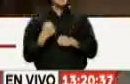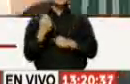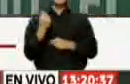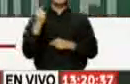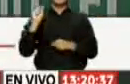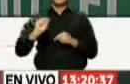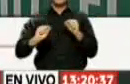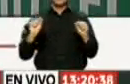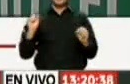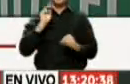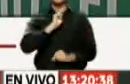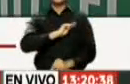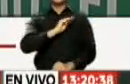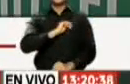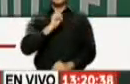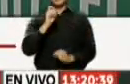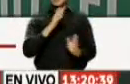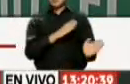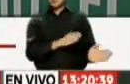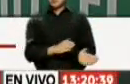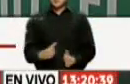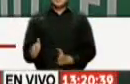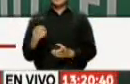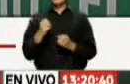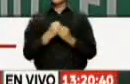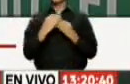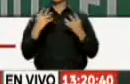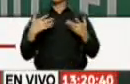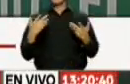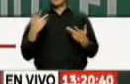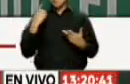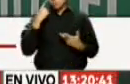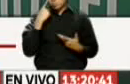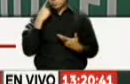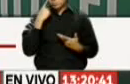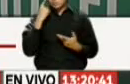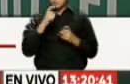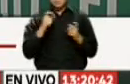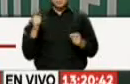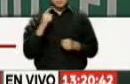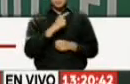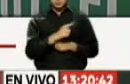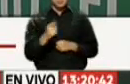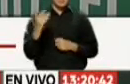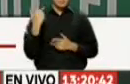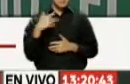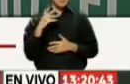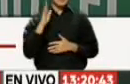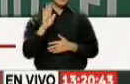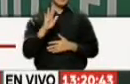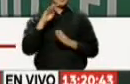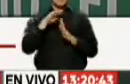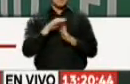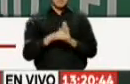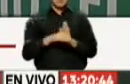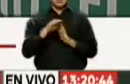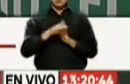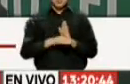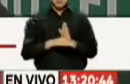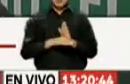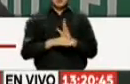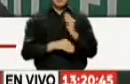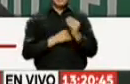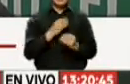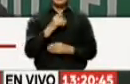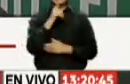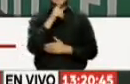pasaje. El municipio tiene que definir cuál sería la tarifa que se cobraría a la ciudadanía y si es que es una tarifa menor a ese valor,